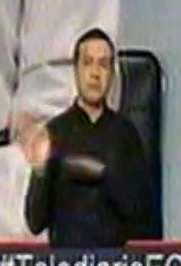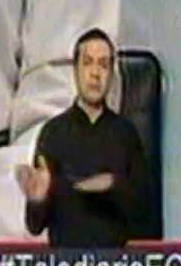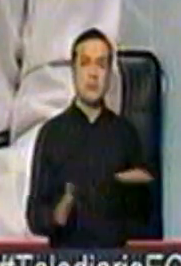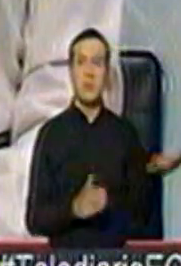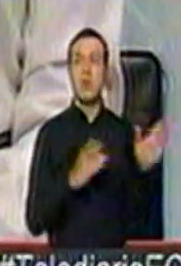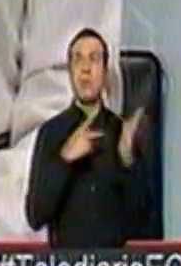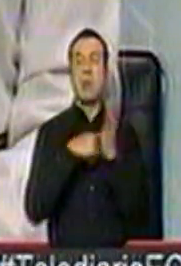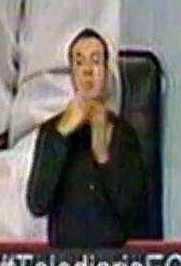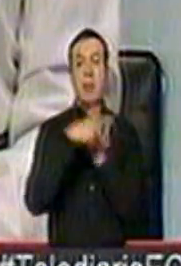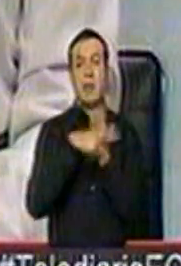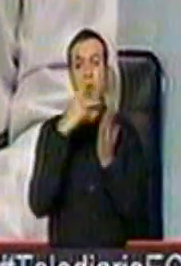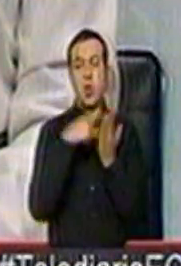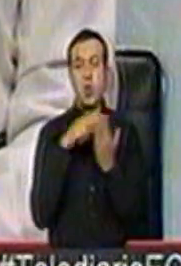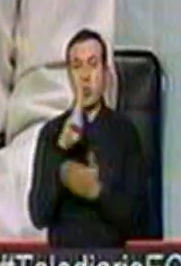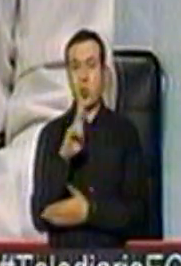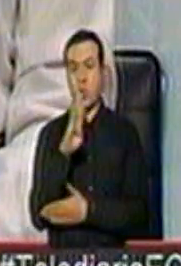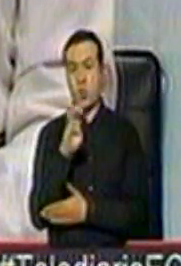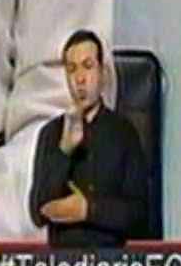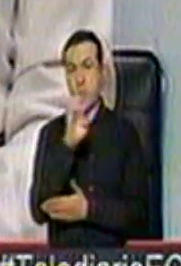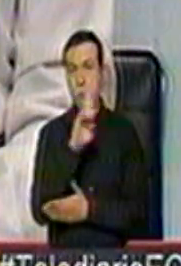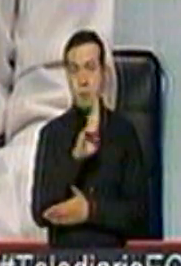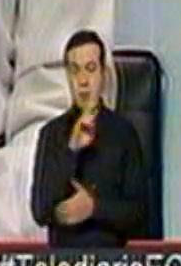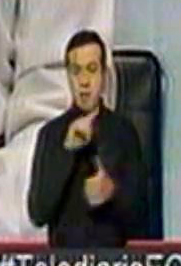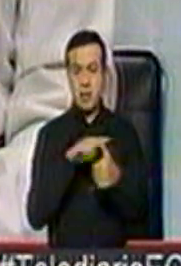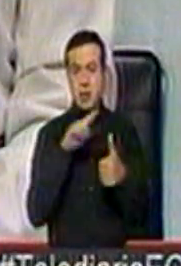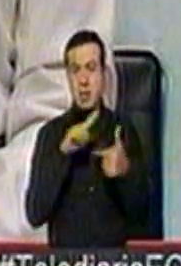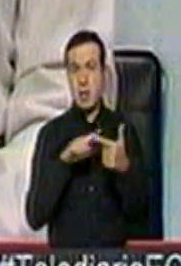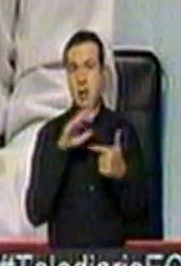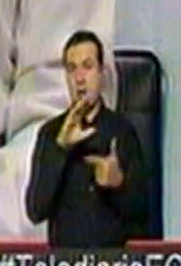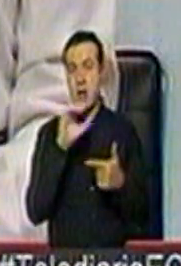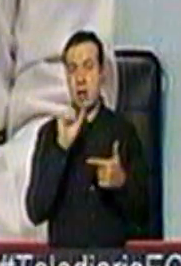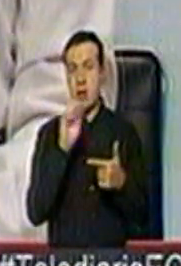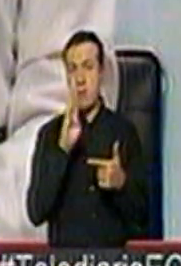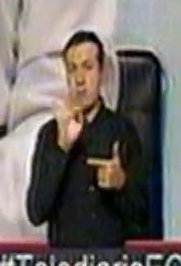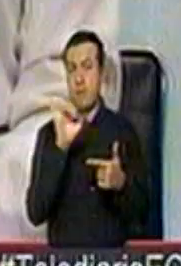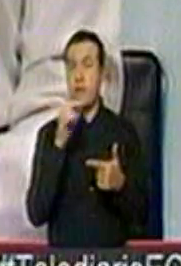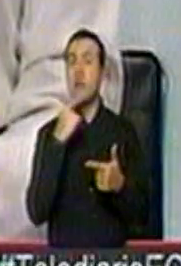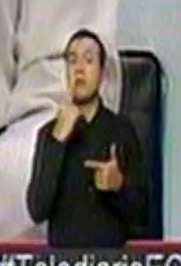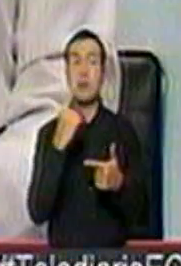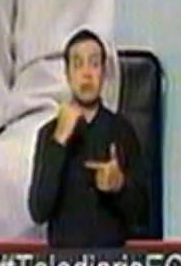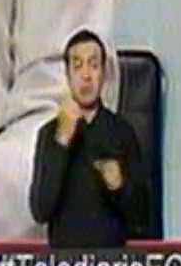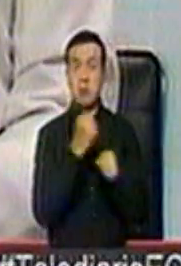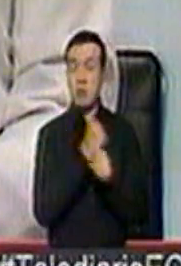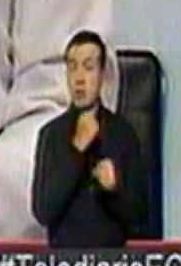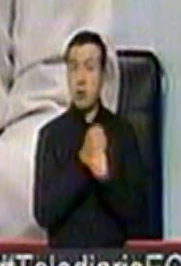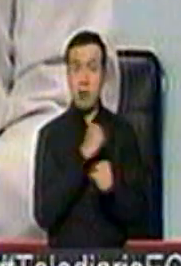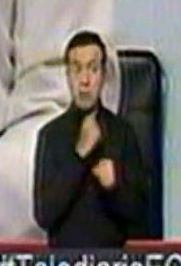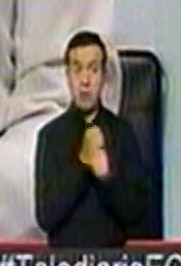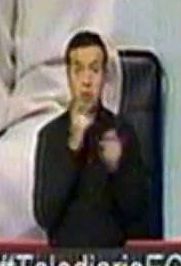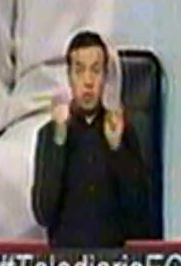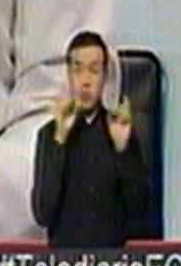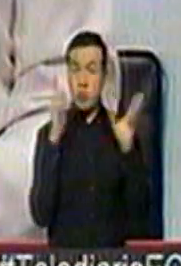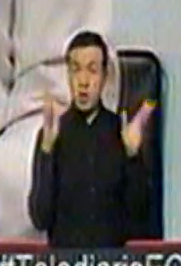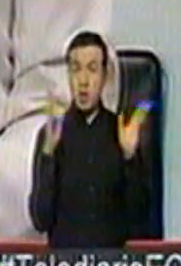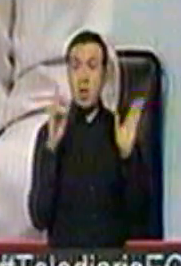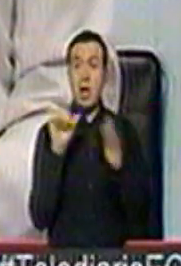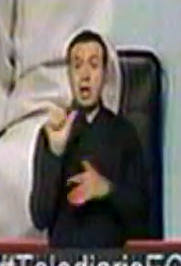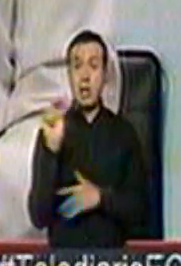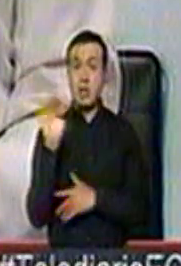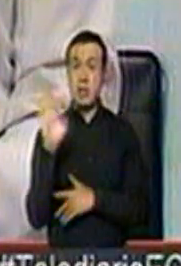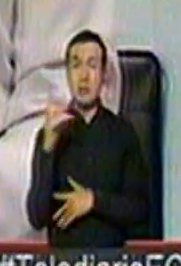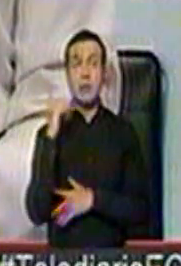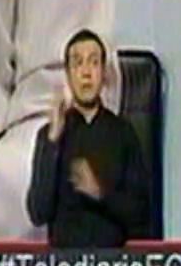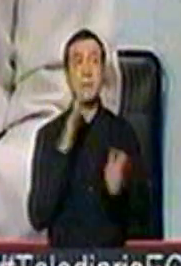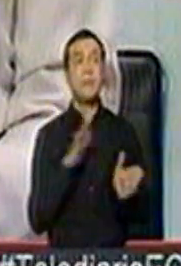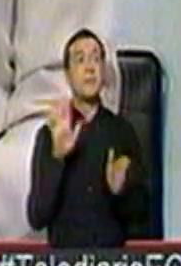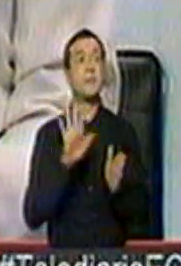plataformas digitales como Uber y Cabify laboran sin regulación en Ecuador. La Agencia Nacional de Tránsito busca reglamentar su funcionamiento dentro del